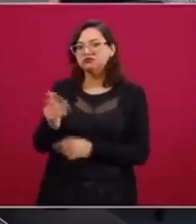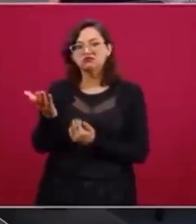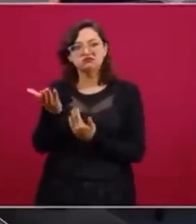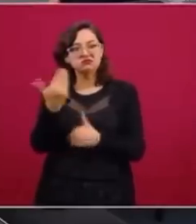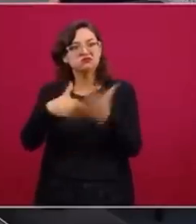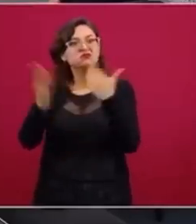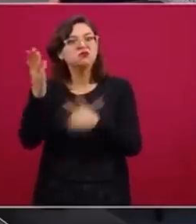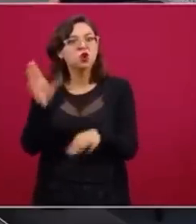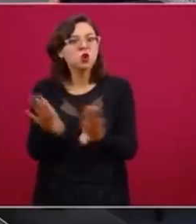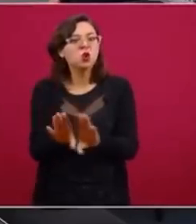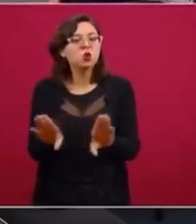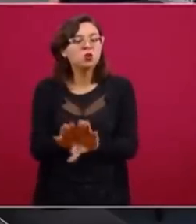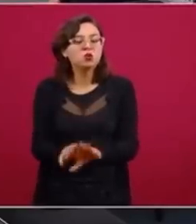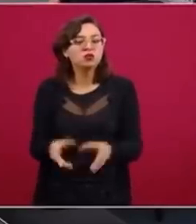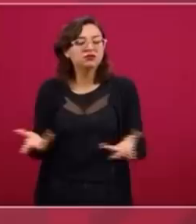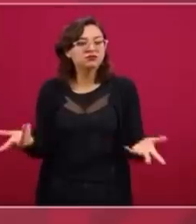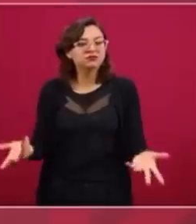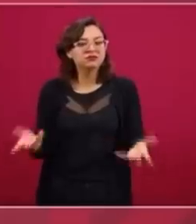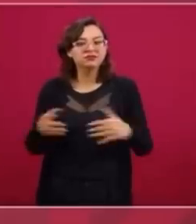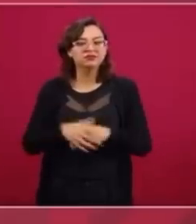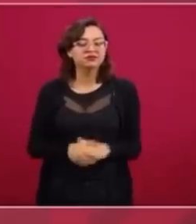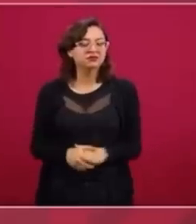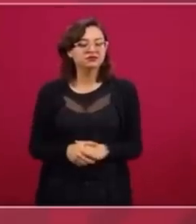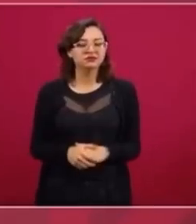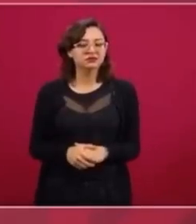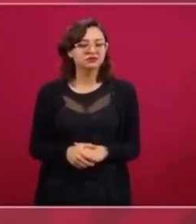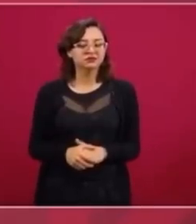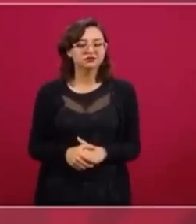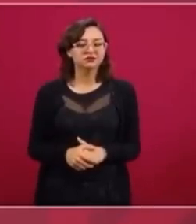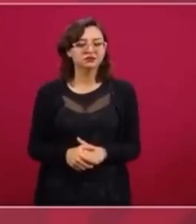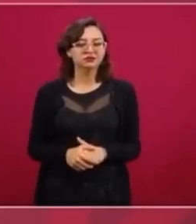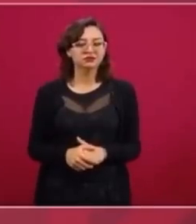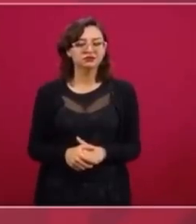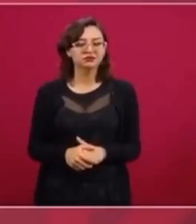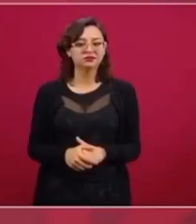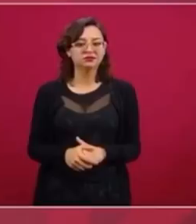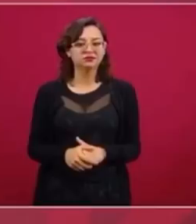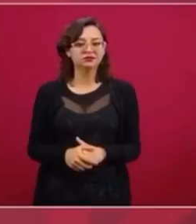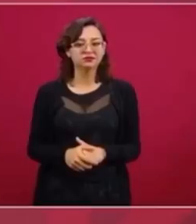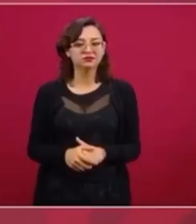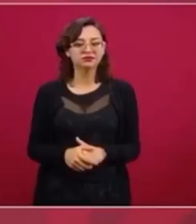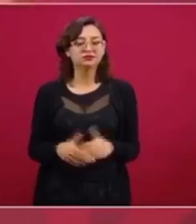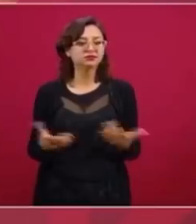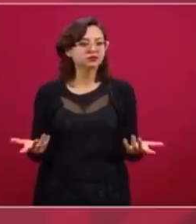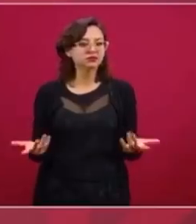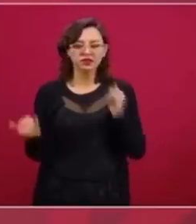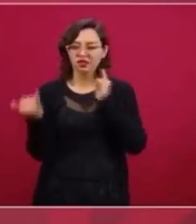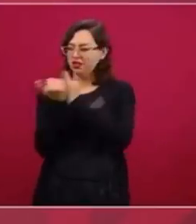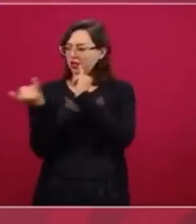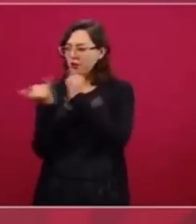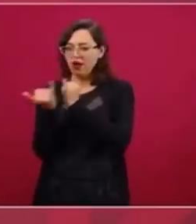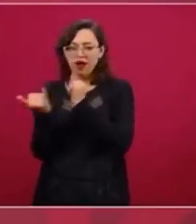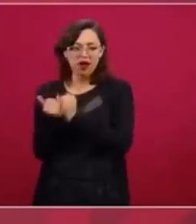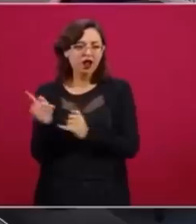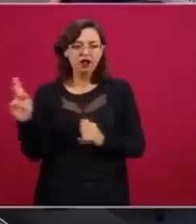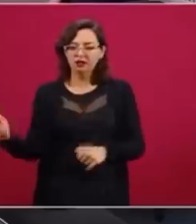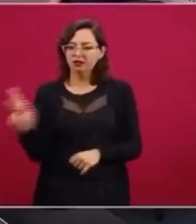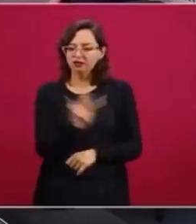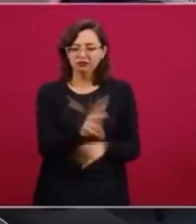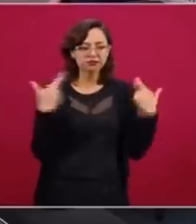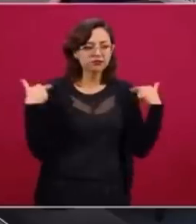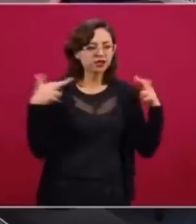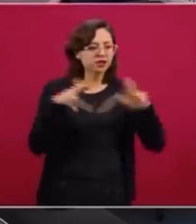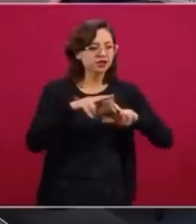Es como la solidaridad de las maestras, de los maestros a los que hacía referencia, es el equivalente,